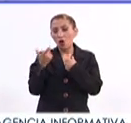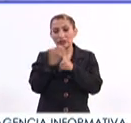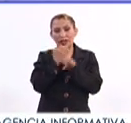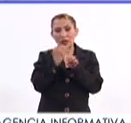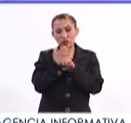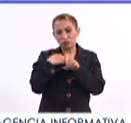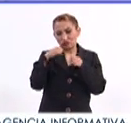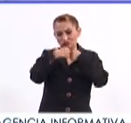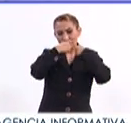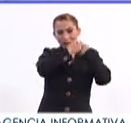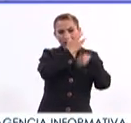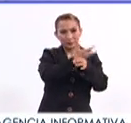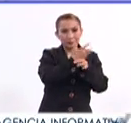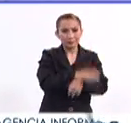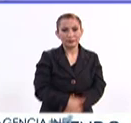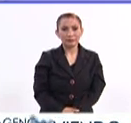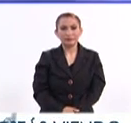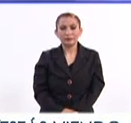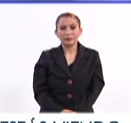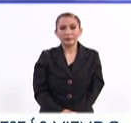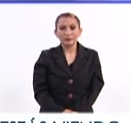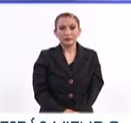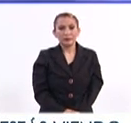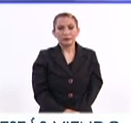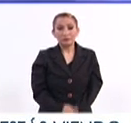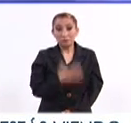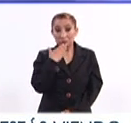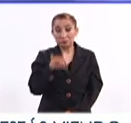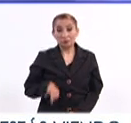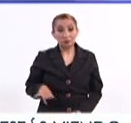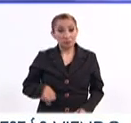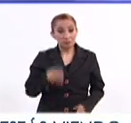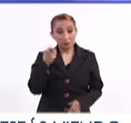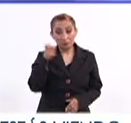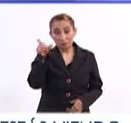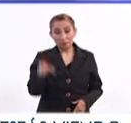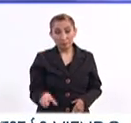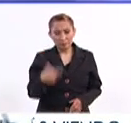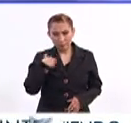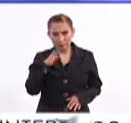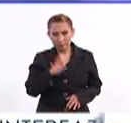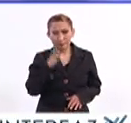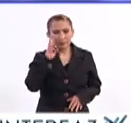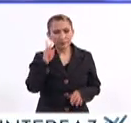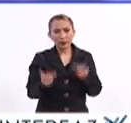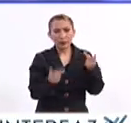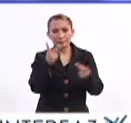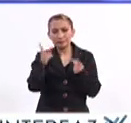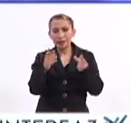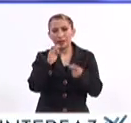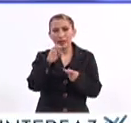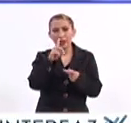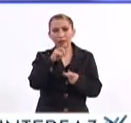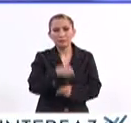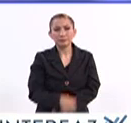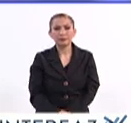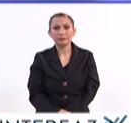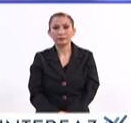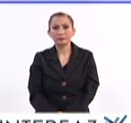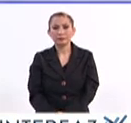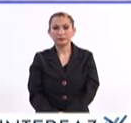estados fronterizos de Estados Unidos. Muy bien, pues está interesantísima esta figura, Mauricio. Si te parece bien, vamos a ver las preguntas de Ricardo.